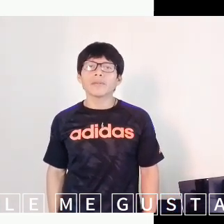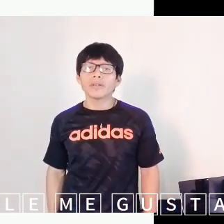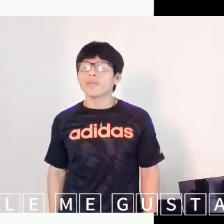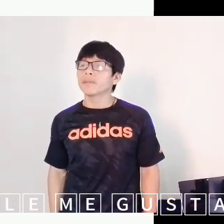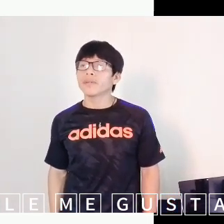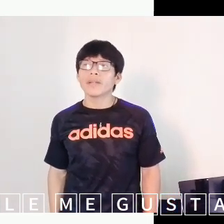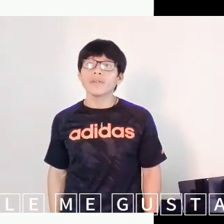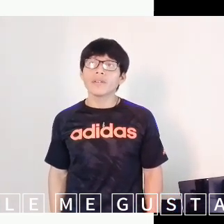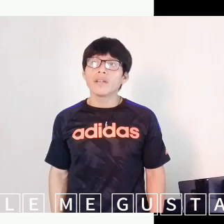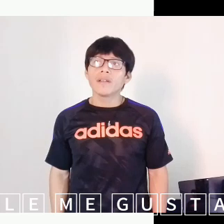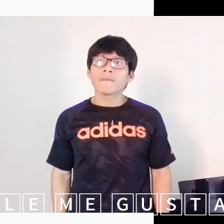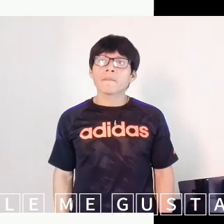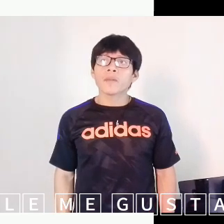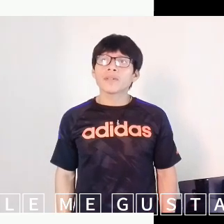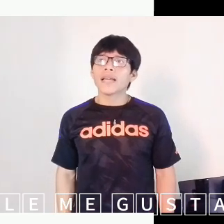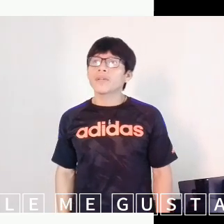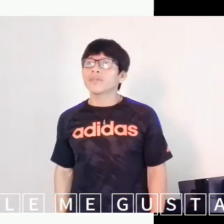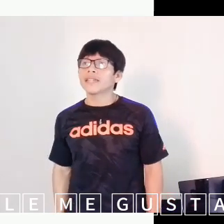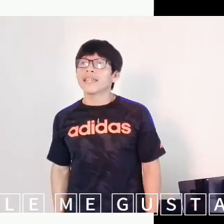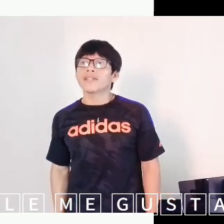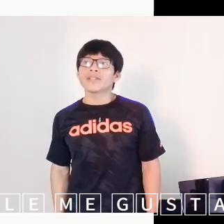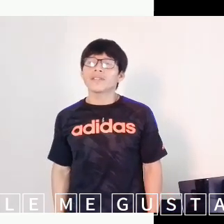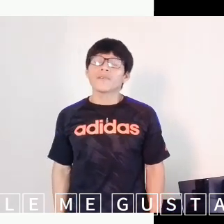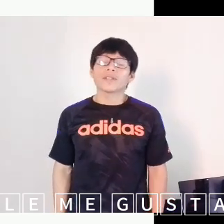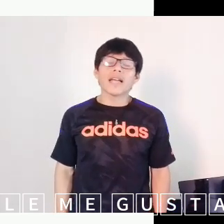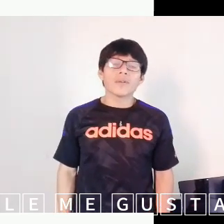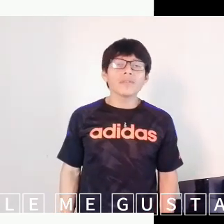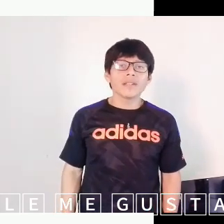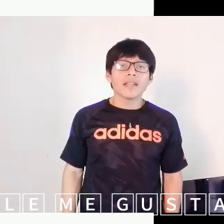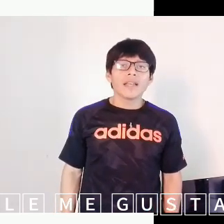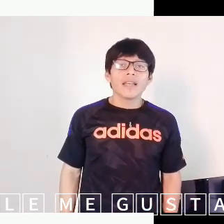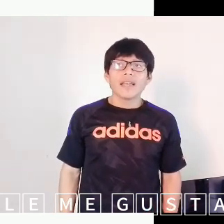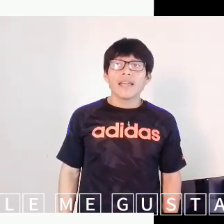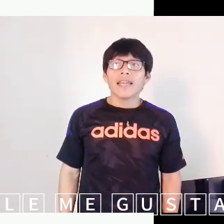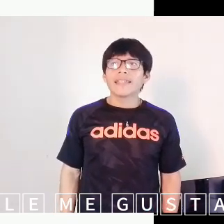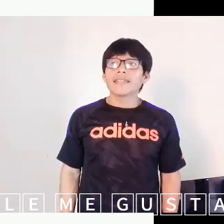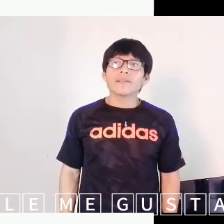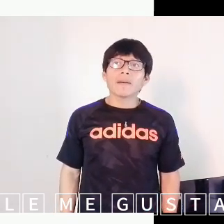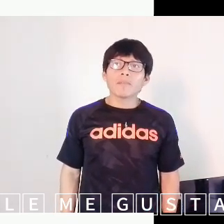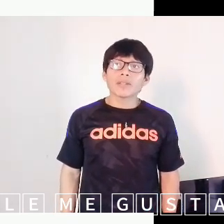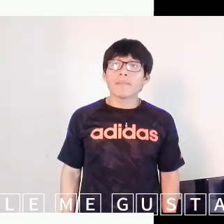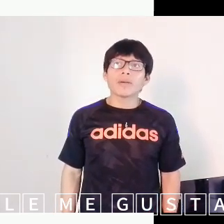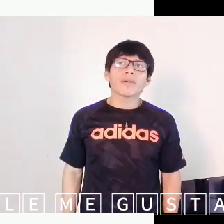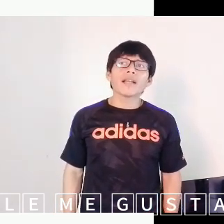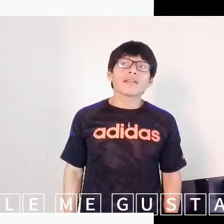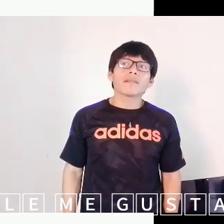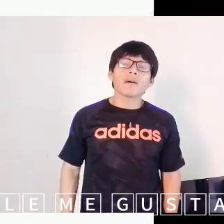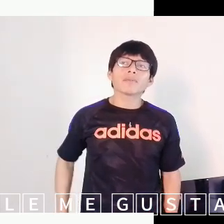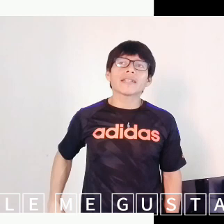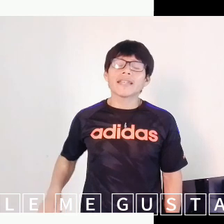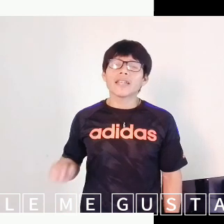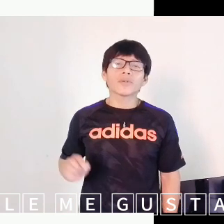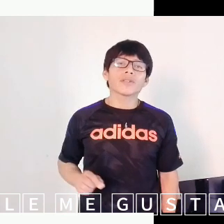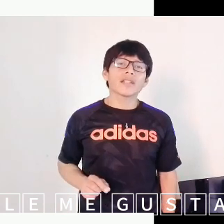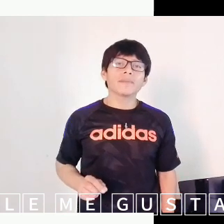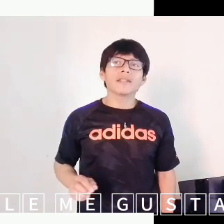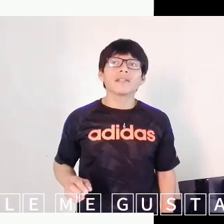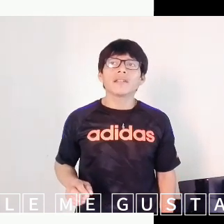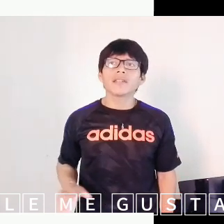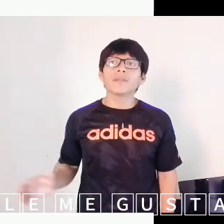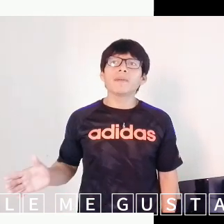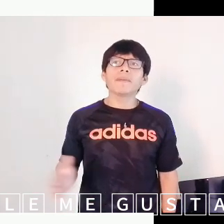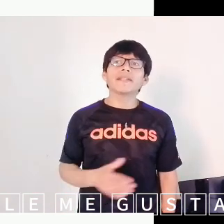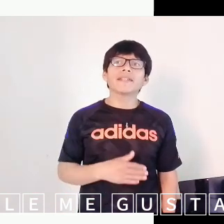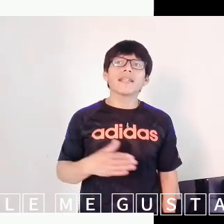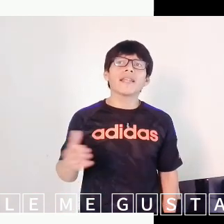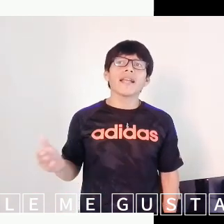presidente Andrés Manuel López Obrador, o sea, no se esforzaron en decir vamos a mejorar, vamos a hacer las cosas bien.